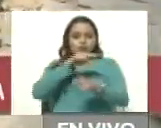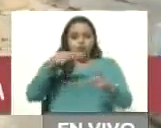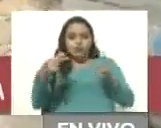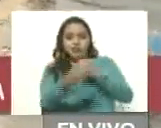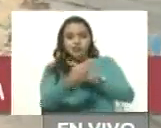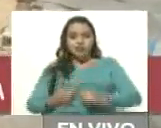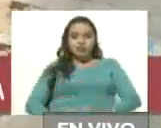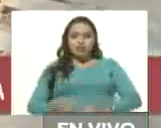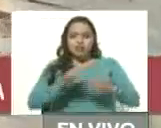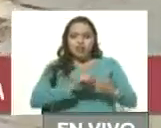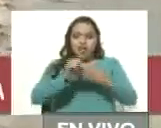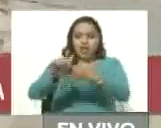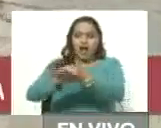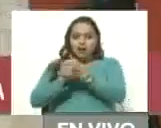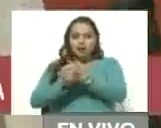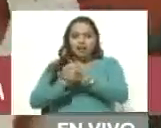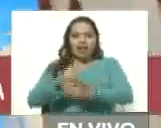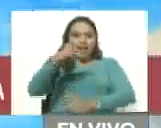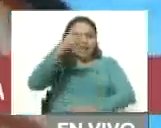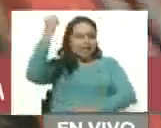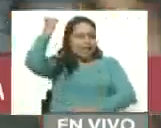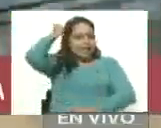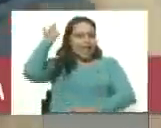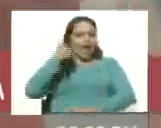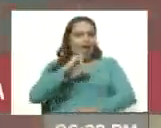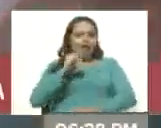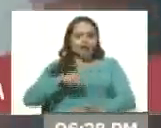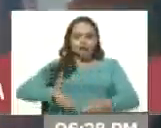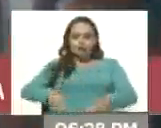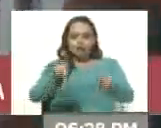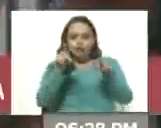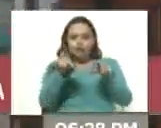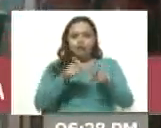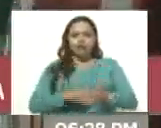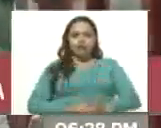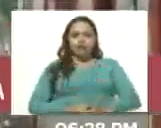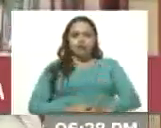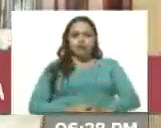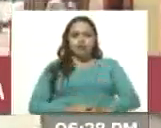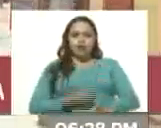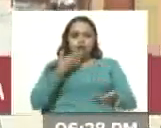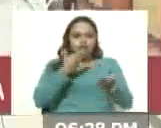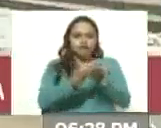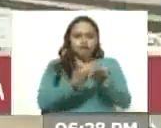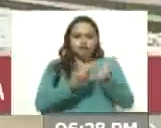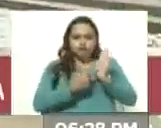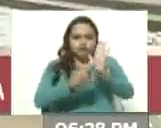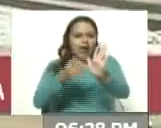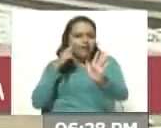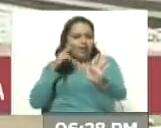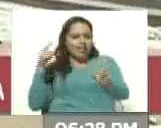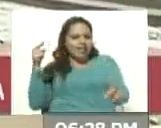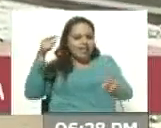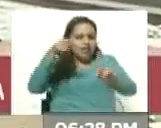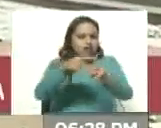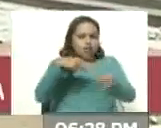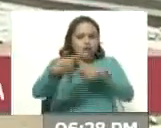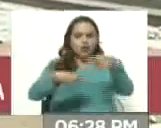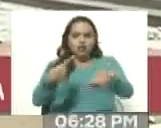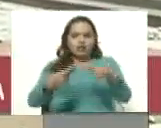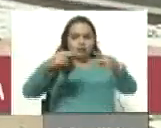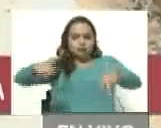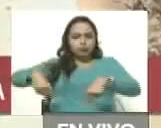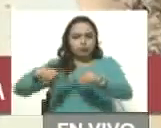encabezados por nuestra compañera que ni a ferrer tuvo la oportunidad de atestiguar y de ver directamente el proceso de